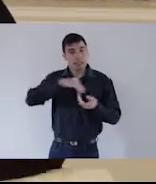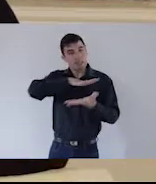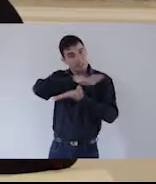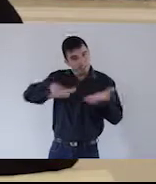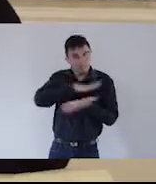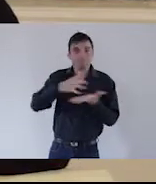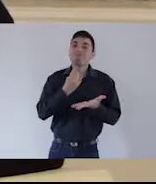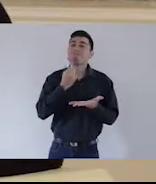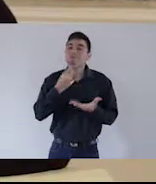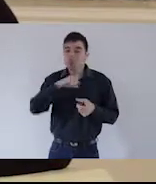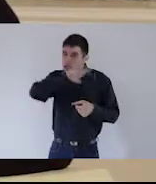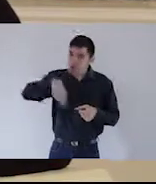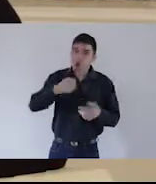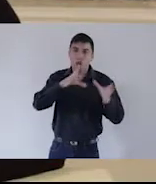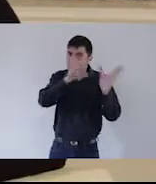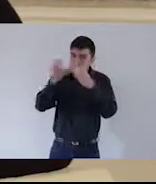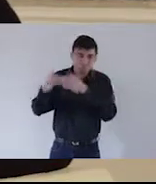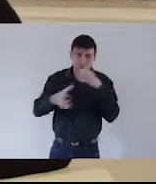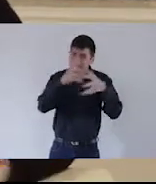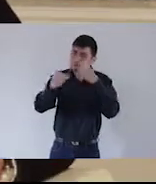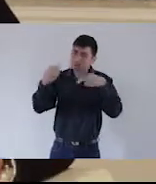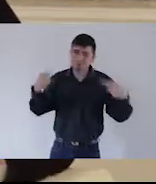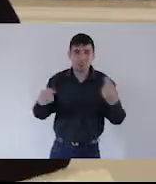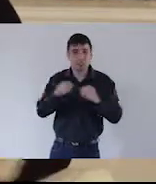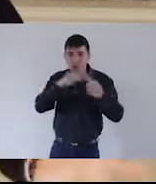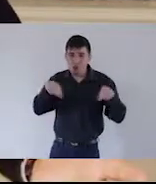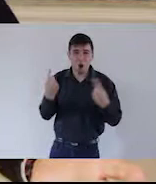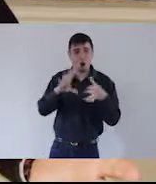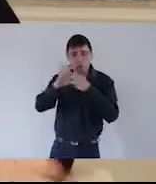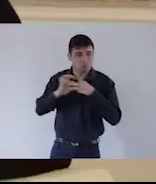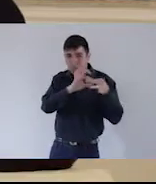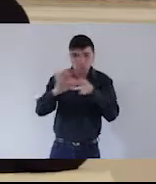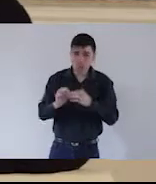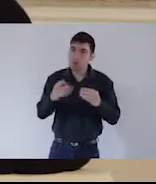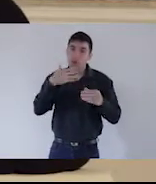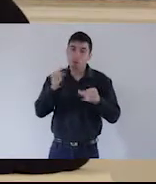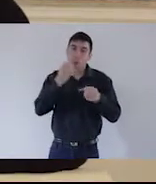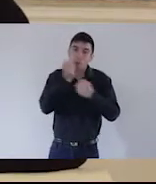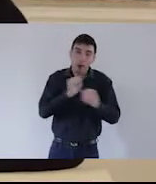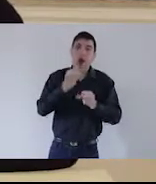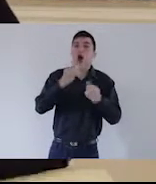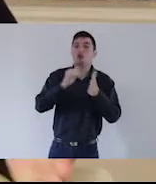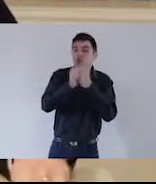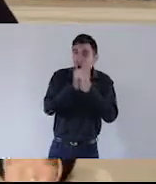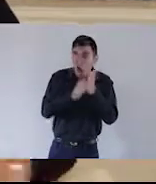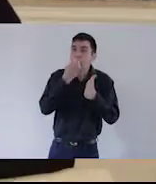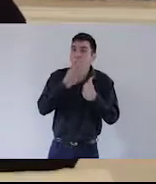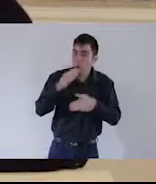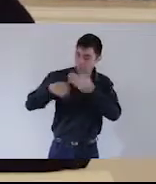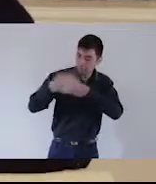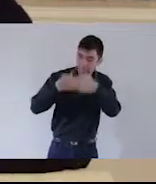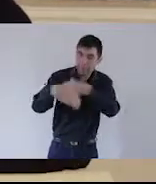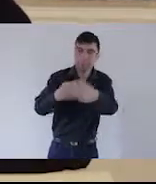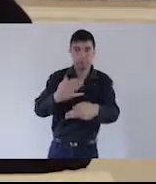juntos por el bien en este caso el soriano por tanto me voy a unir a los otros diputados de los otros partidos que sean electos